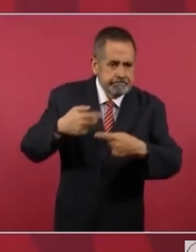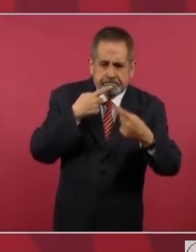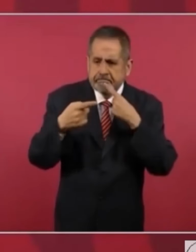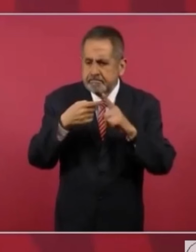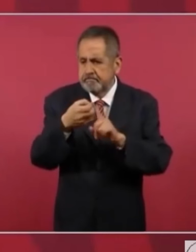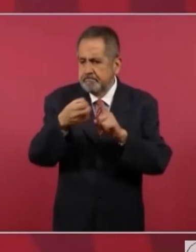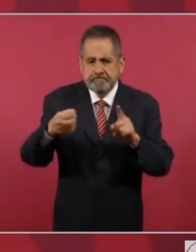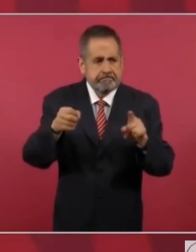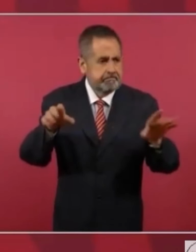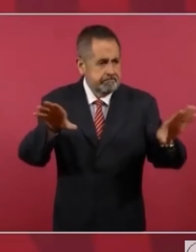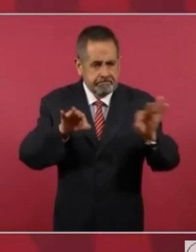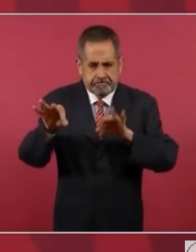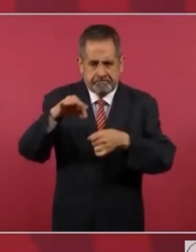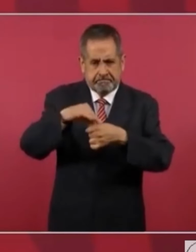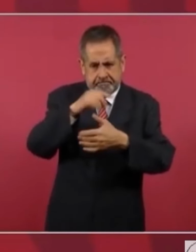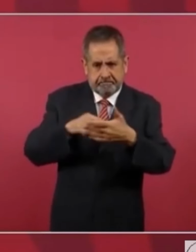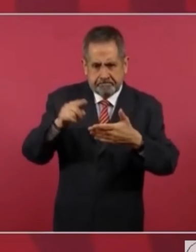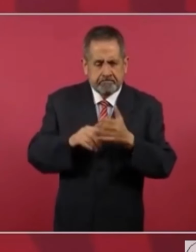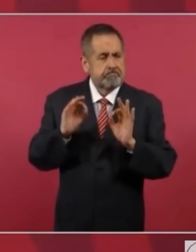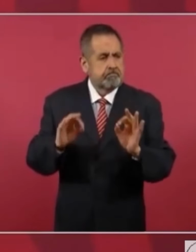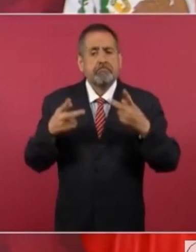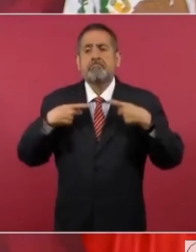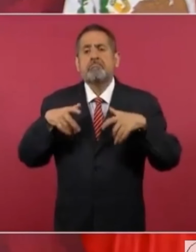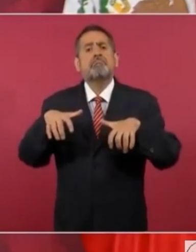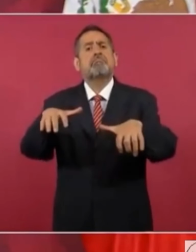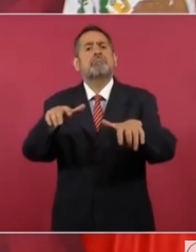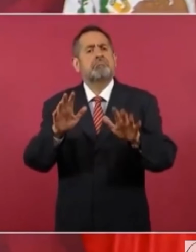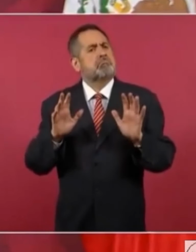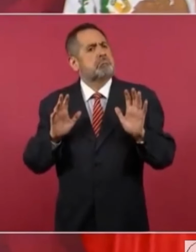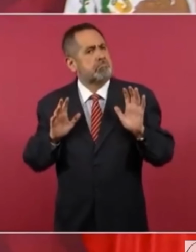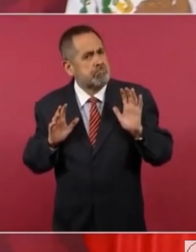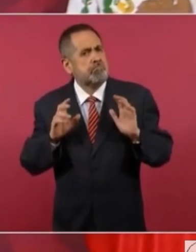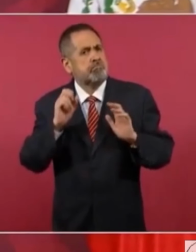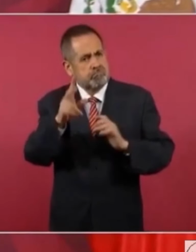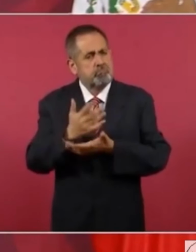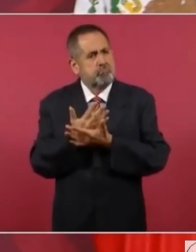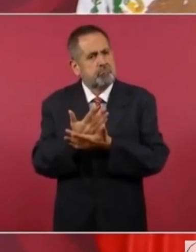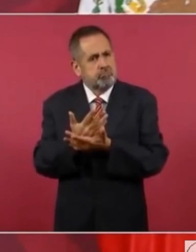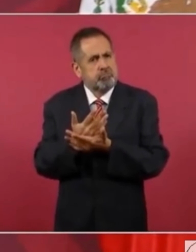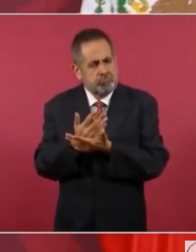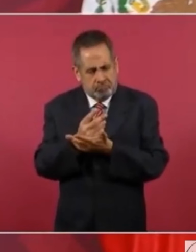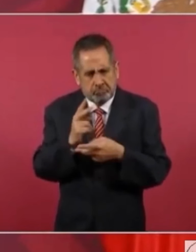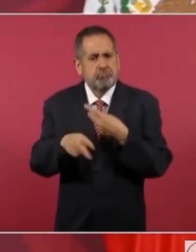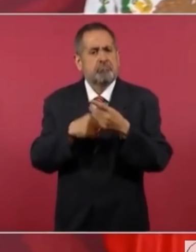y yo estoy seguro que de esa manera la gente va a esperar